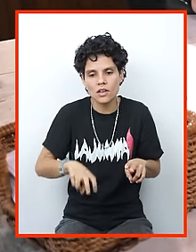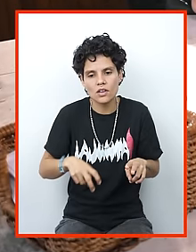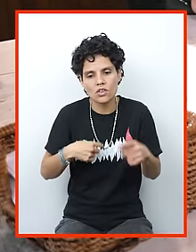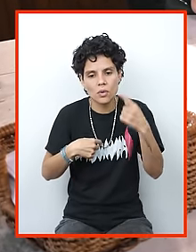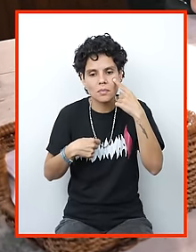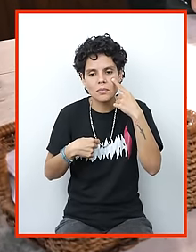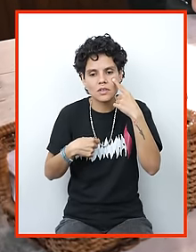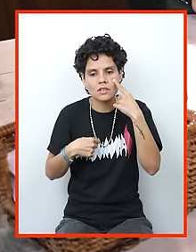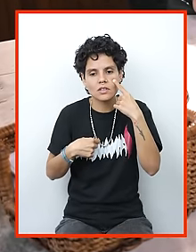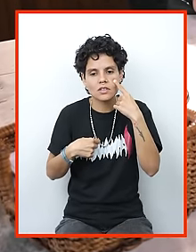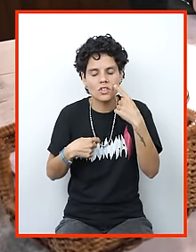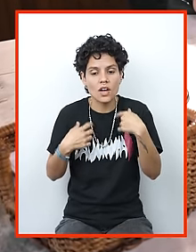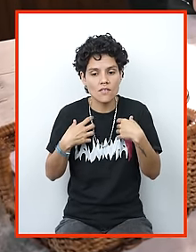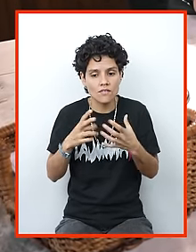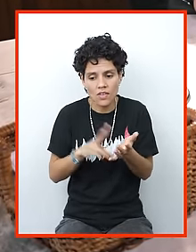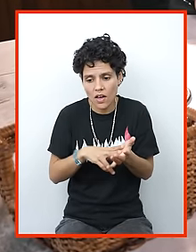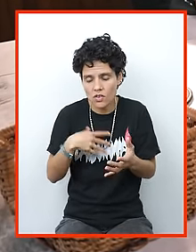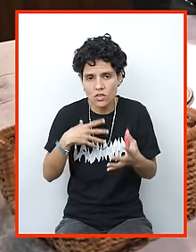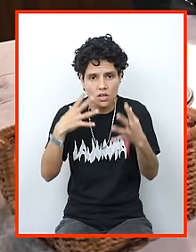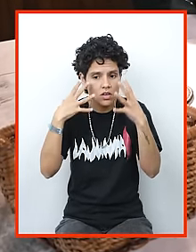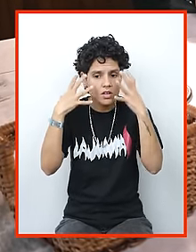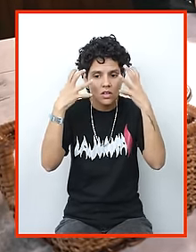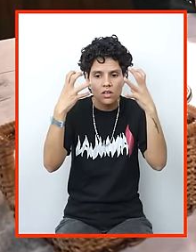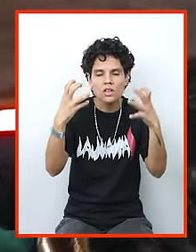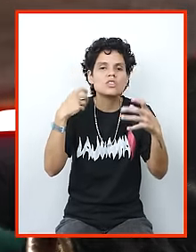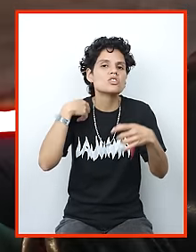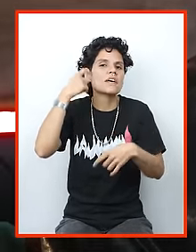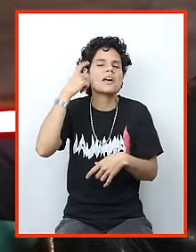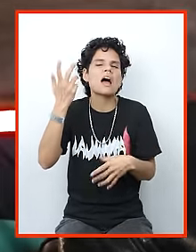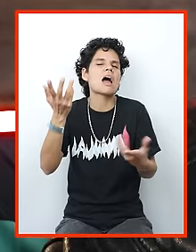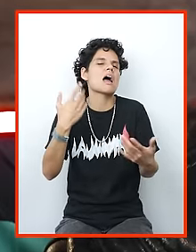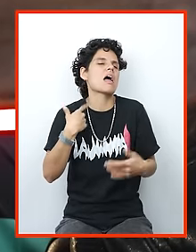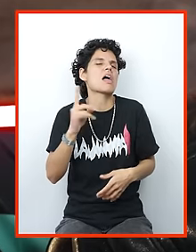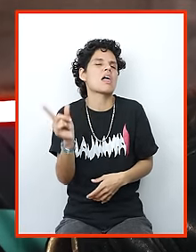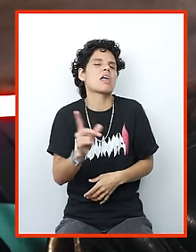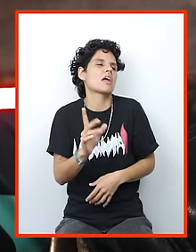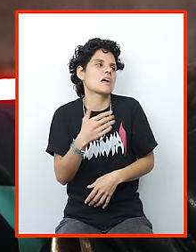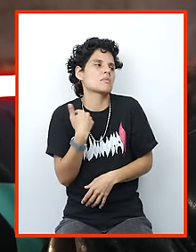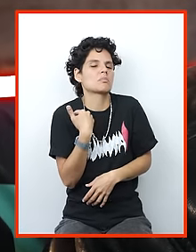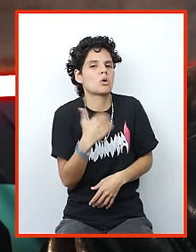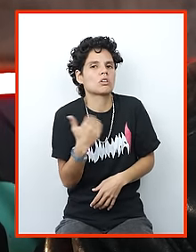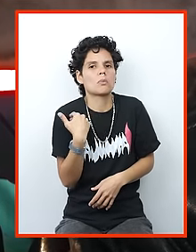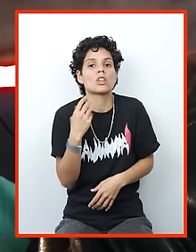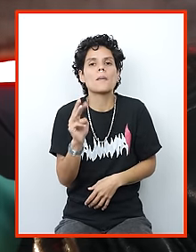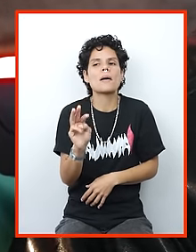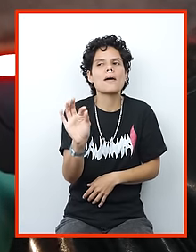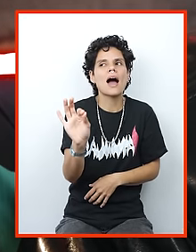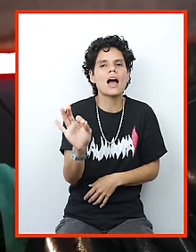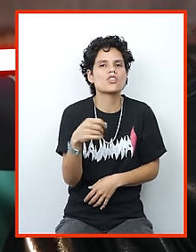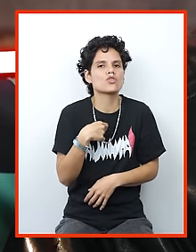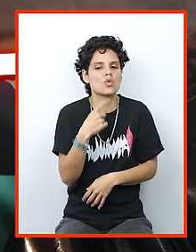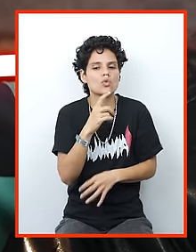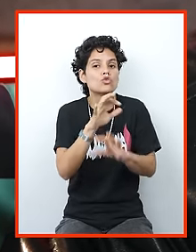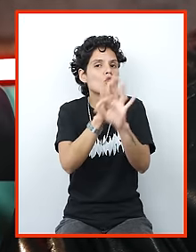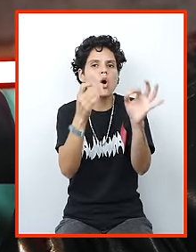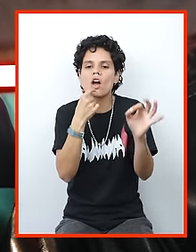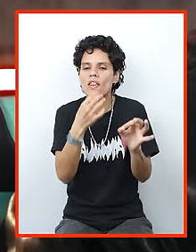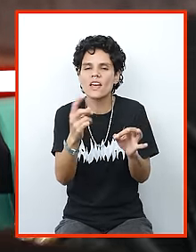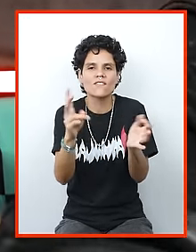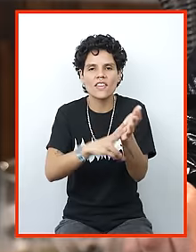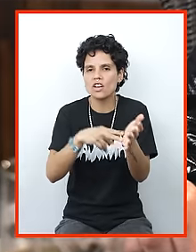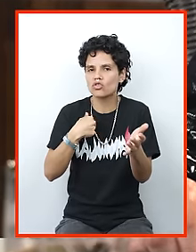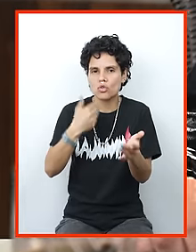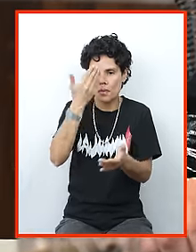de la weá y ahí yo como que... Ahí amé, porque yo como que igual estaba bajándole el perfil a lo que me pasaba, a mi mamá, al menos. Como que nunca le